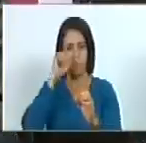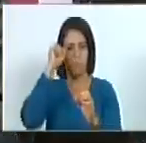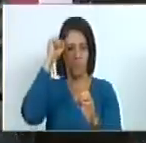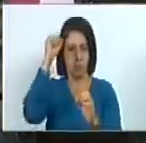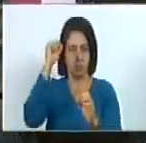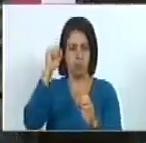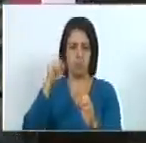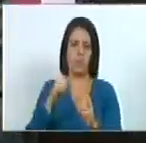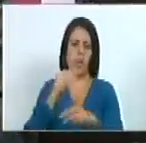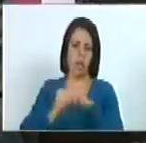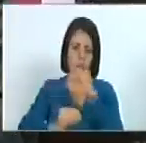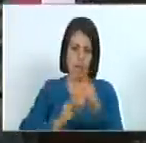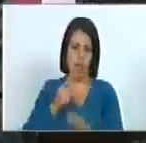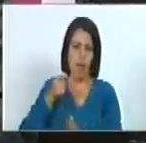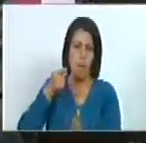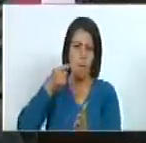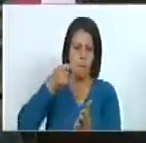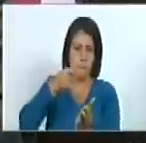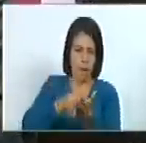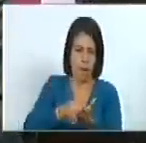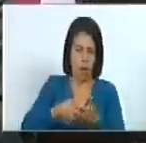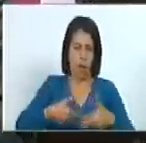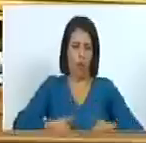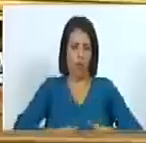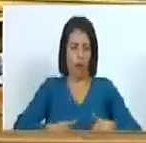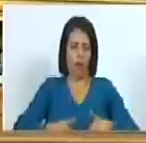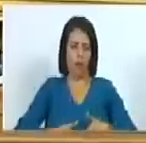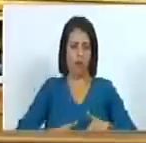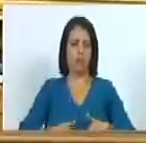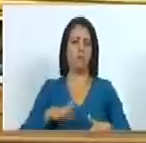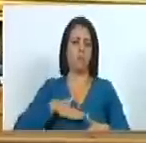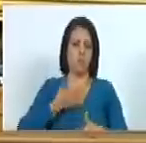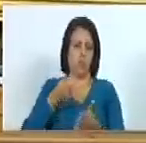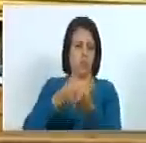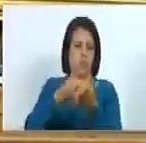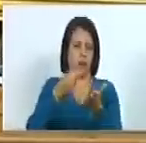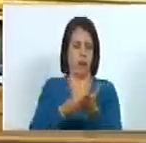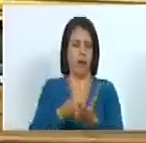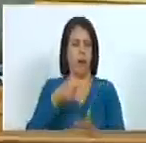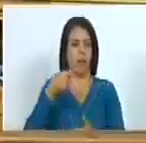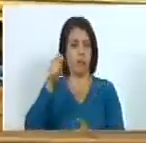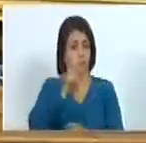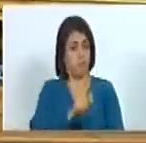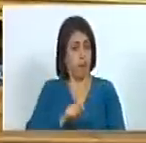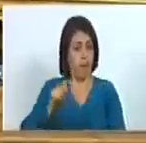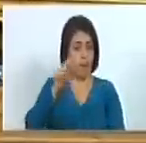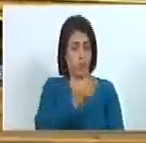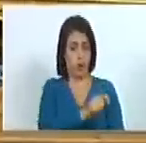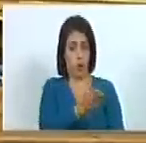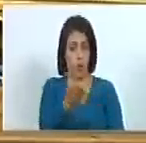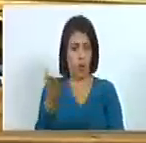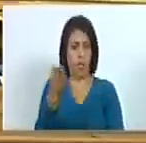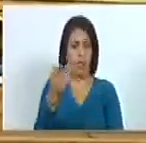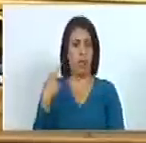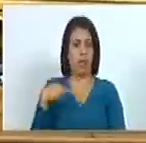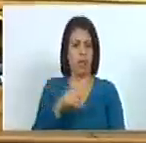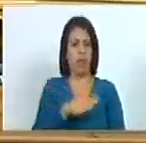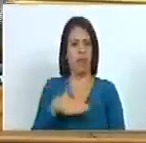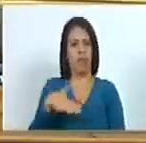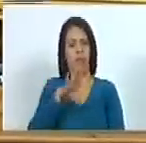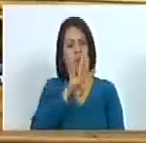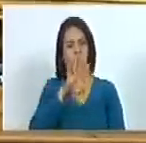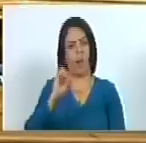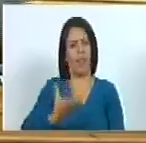Moro haciendo de tripas corazones para poder pagar el sueldo de sus irresponsables. Y ustedes tienen